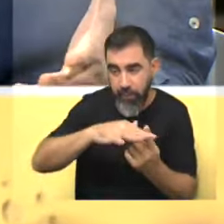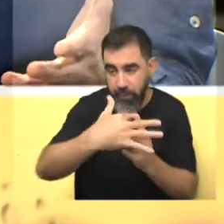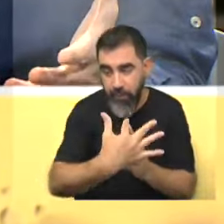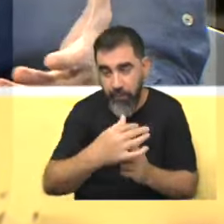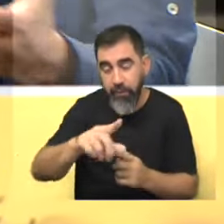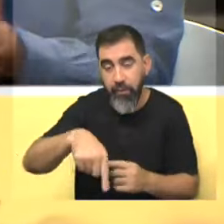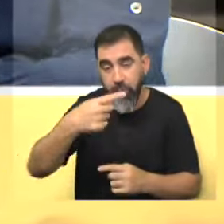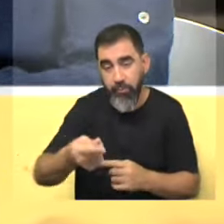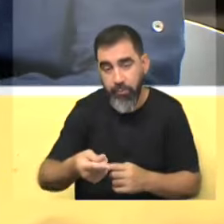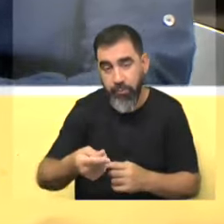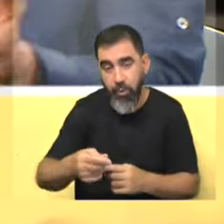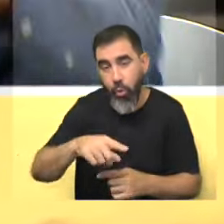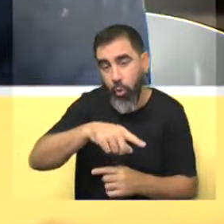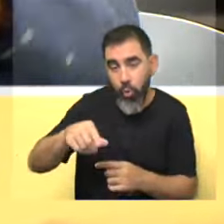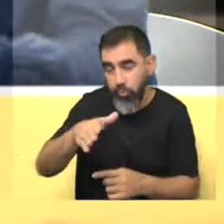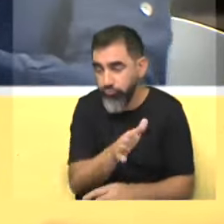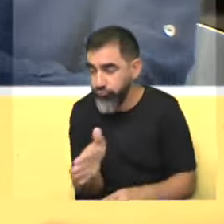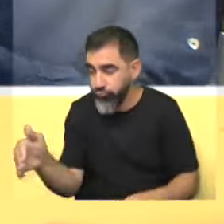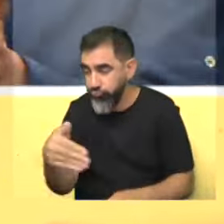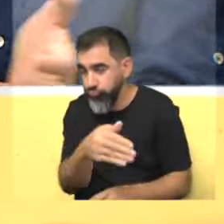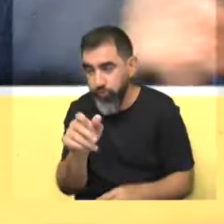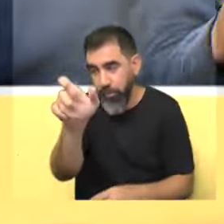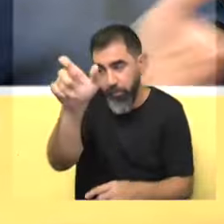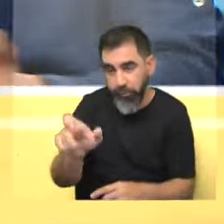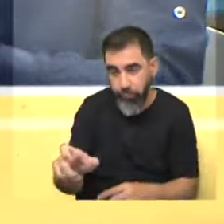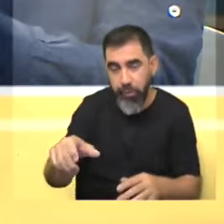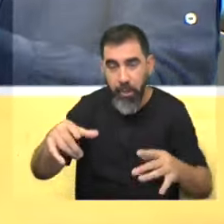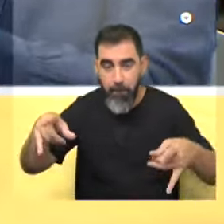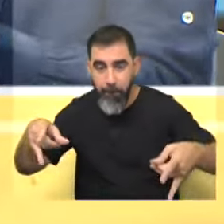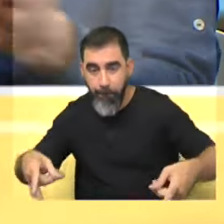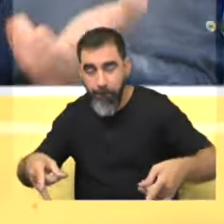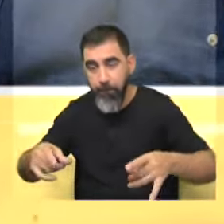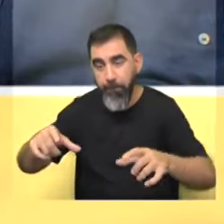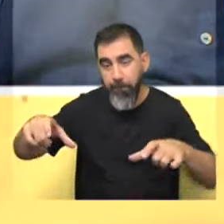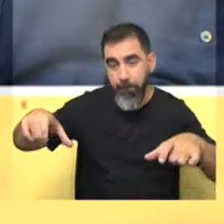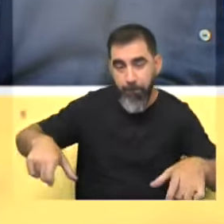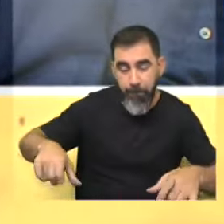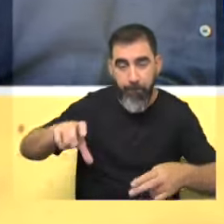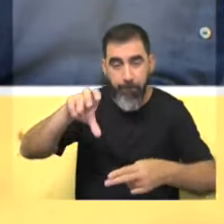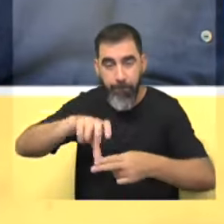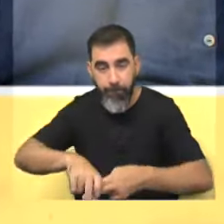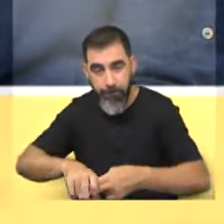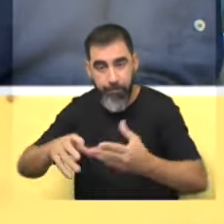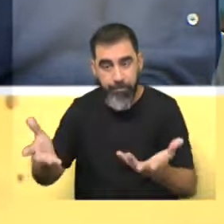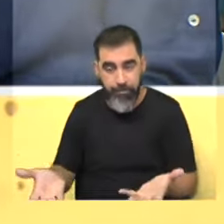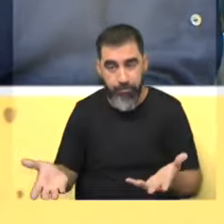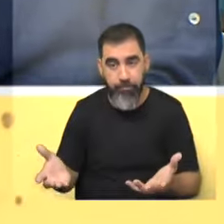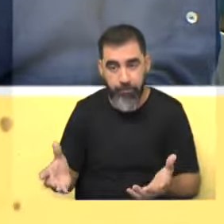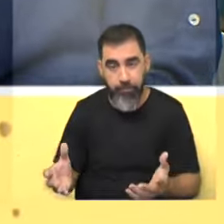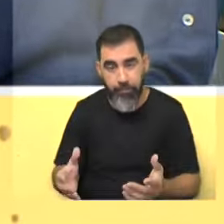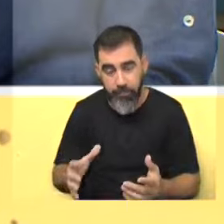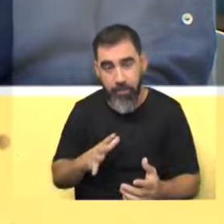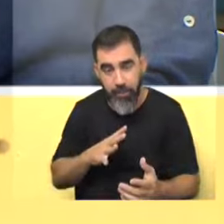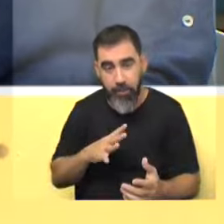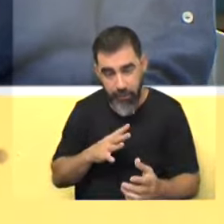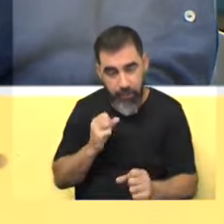de eso, ¿por dónde navegar? Acá hay una persona, acá hay una pata de una mesa, acá hay un coso, digamos, y llegar a donde quiero llegar. Claro. Eso nos viene